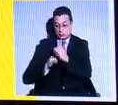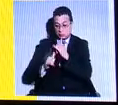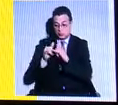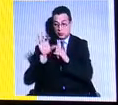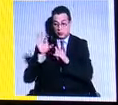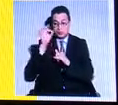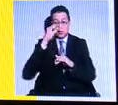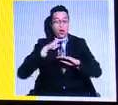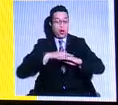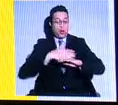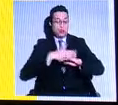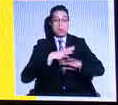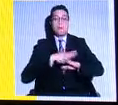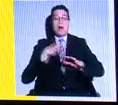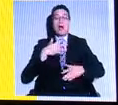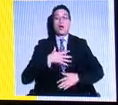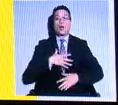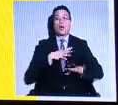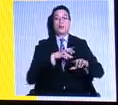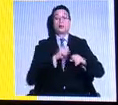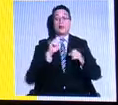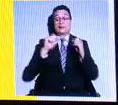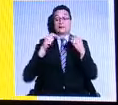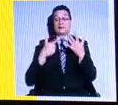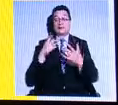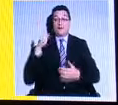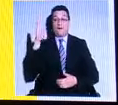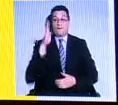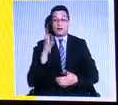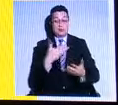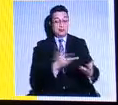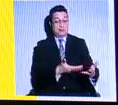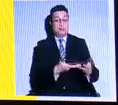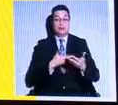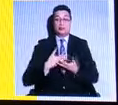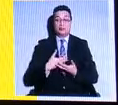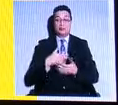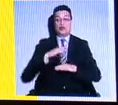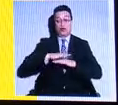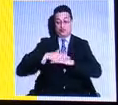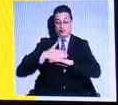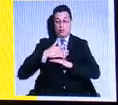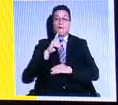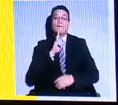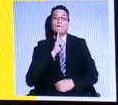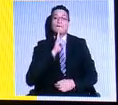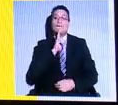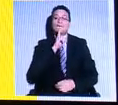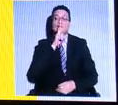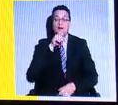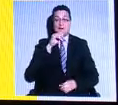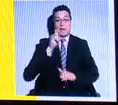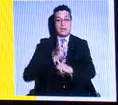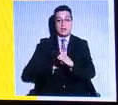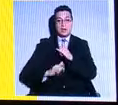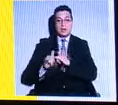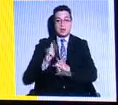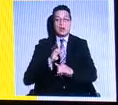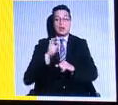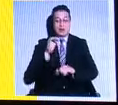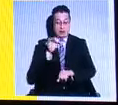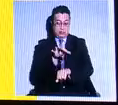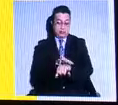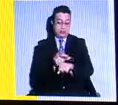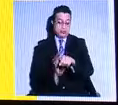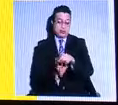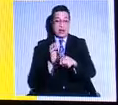que más me gustaba. El año siguiente, en séptimo básico, lo tuve en mis manos. Era un notebook de última generación, con internet y una pulsera